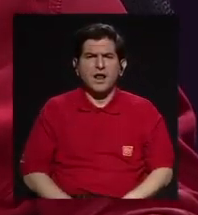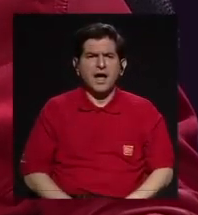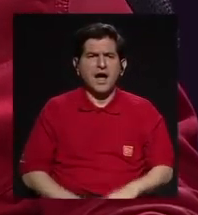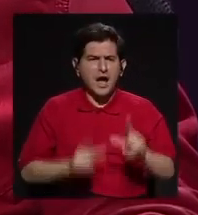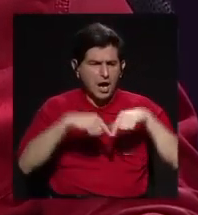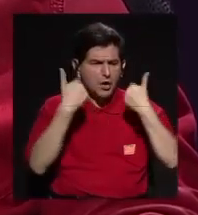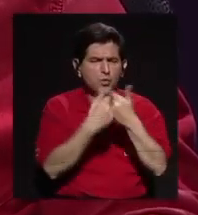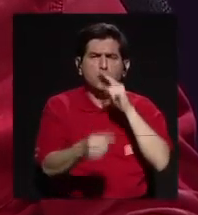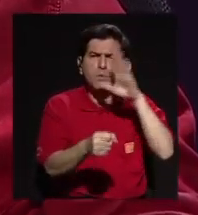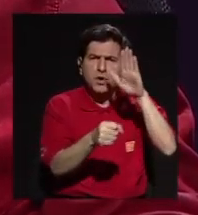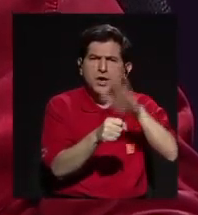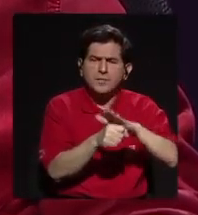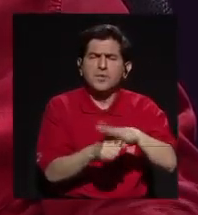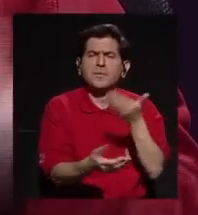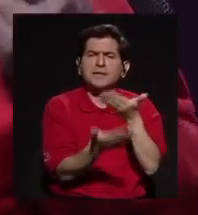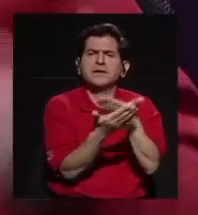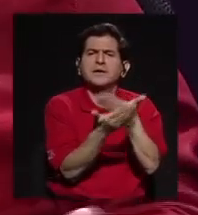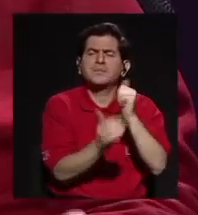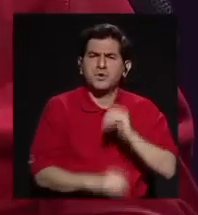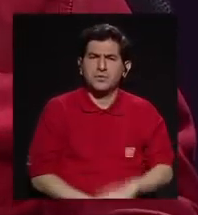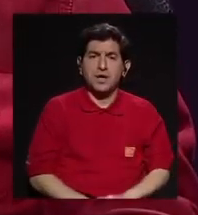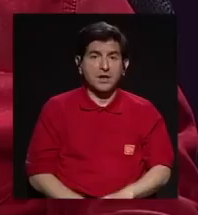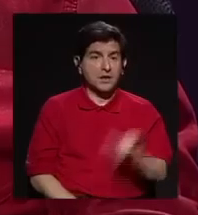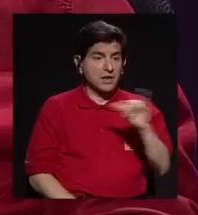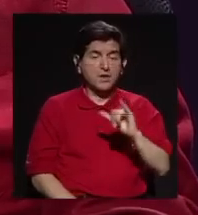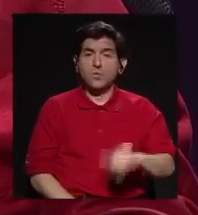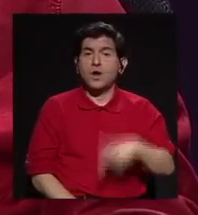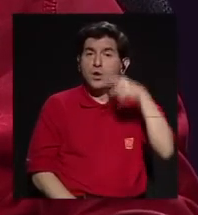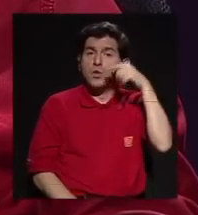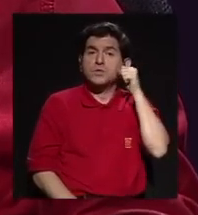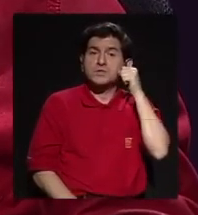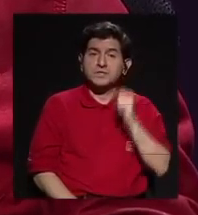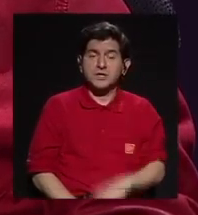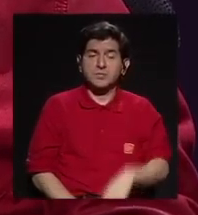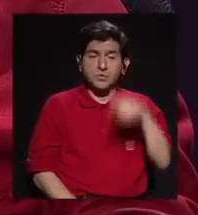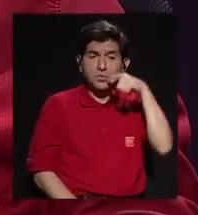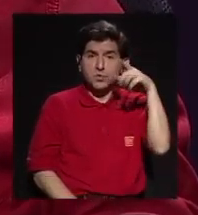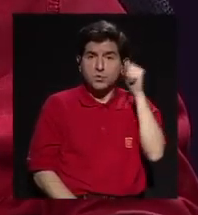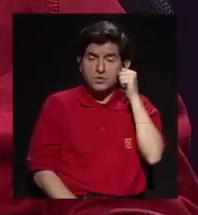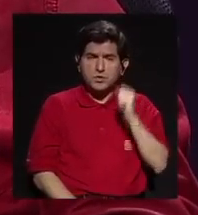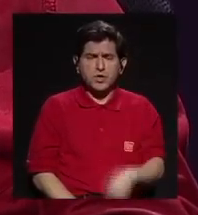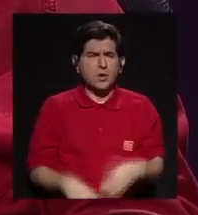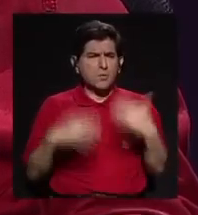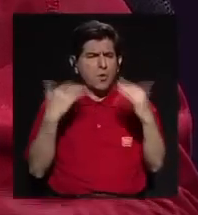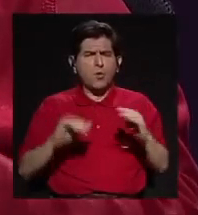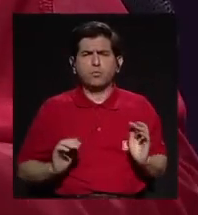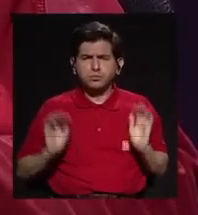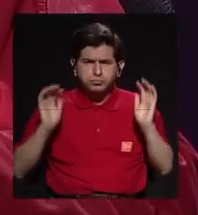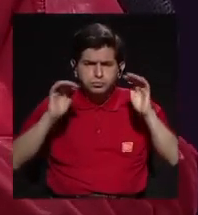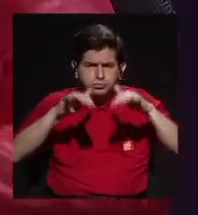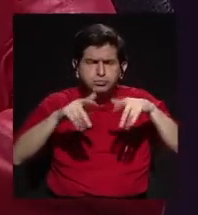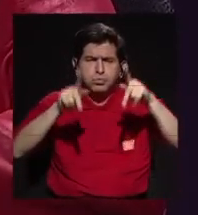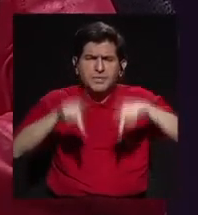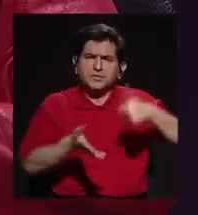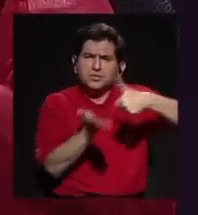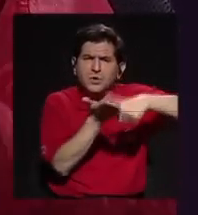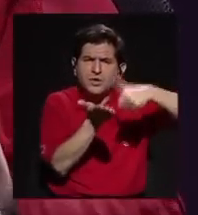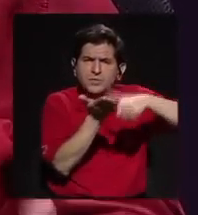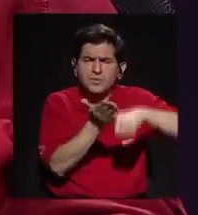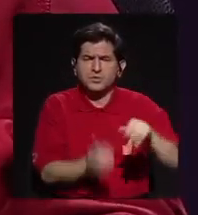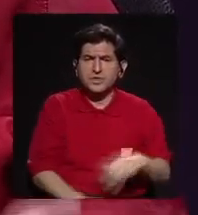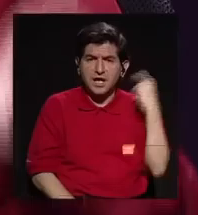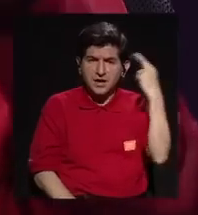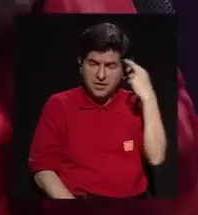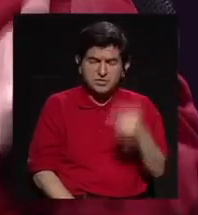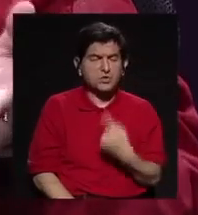cosas que se pueda poner a prueba, como le pasó a Luis Guillermo. O sea, Luis Guillermo llega con un gran caudal electoral justamente porque se posiciona